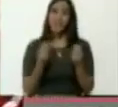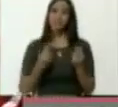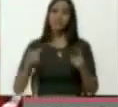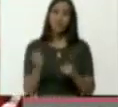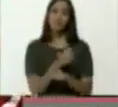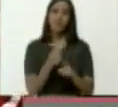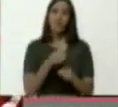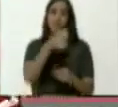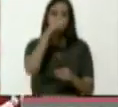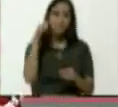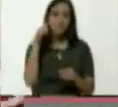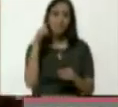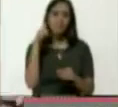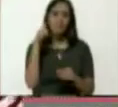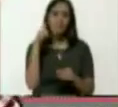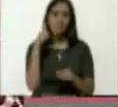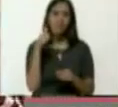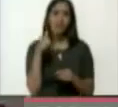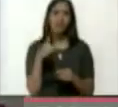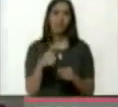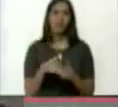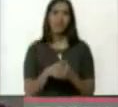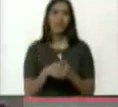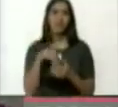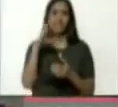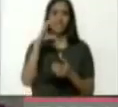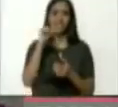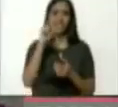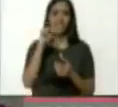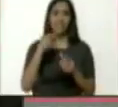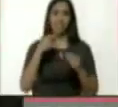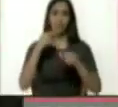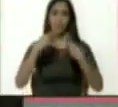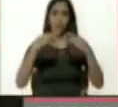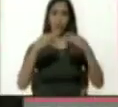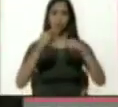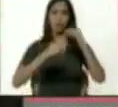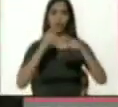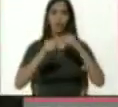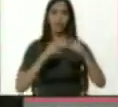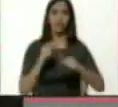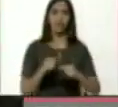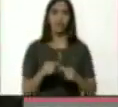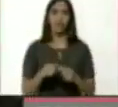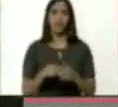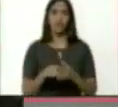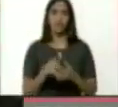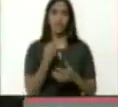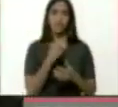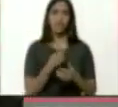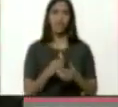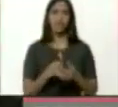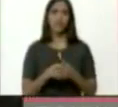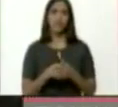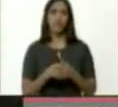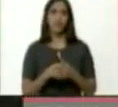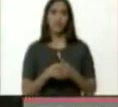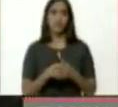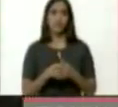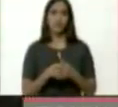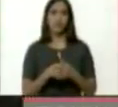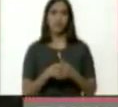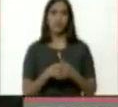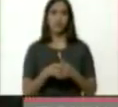los narcotraficantes. Y Carla Angola publicó un Twitter, claro, ayer. ¿Diciendo qué? Que estaba...